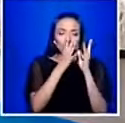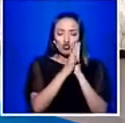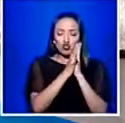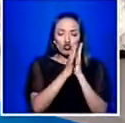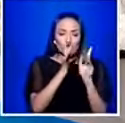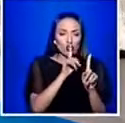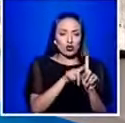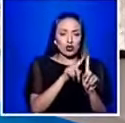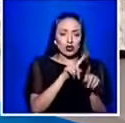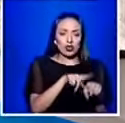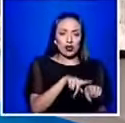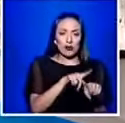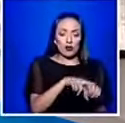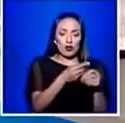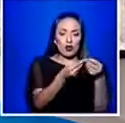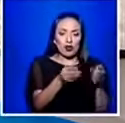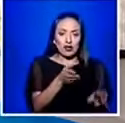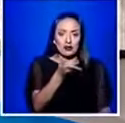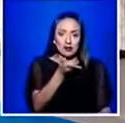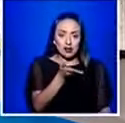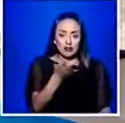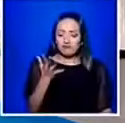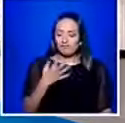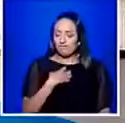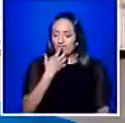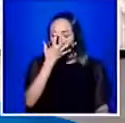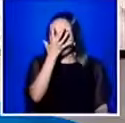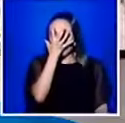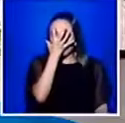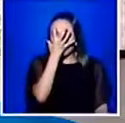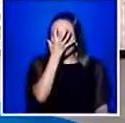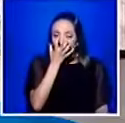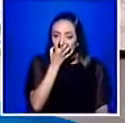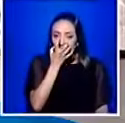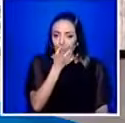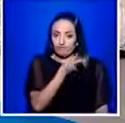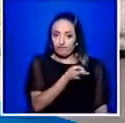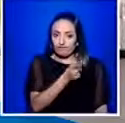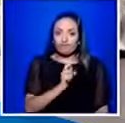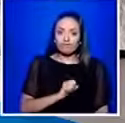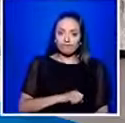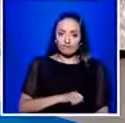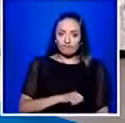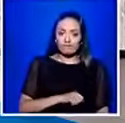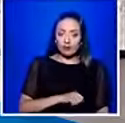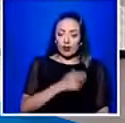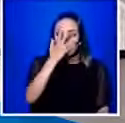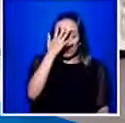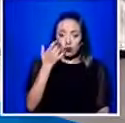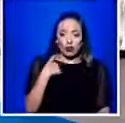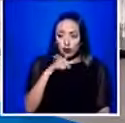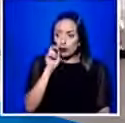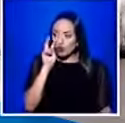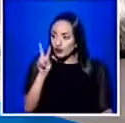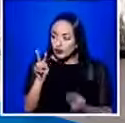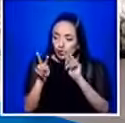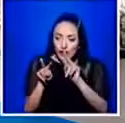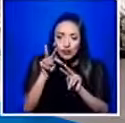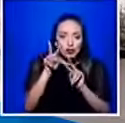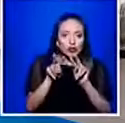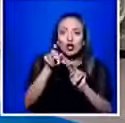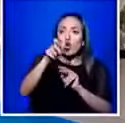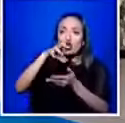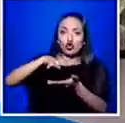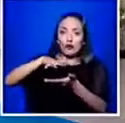podemos ver cómo se desperdicia. Y decía Andreita, nos indigna a todos, porque realmente hemos recorrido la ciudad y hemos visto cómo en otros barrios